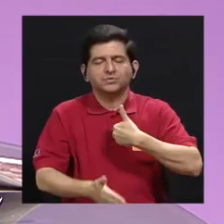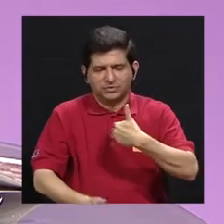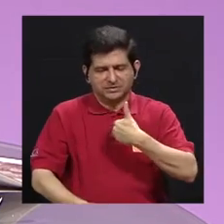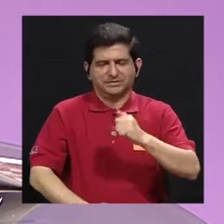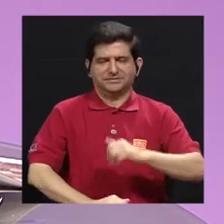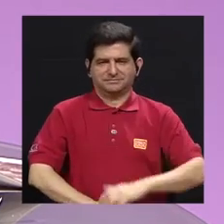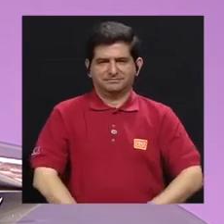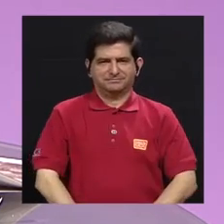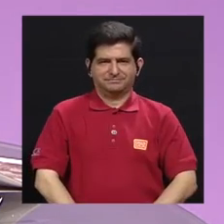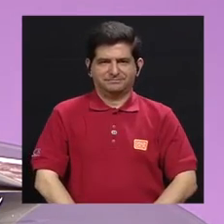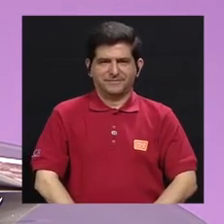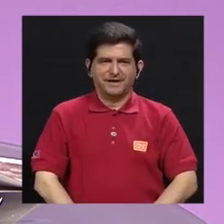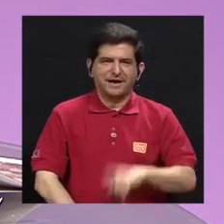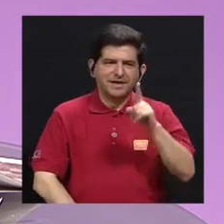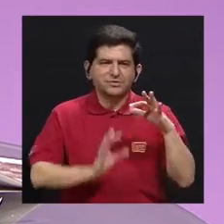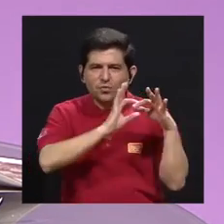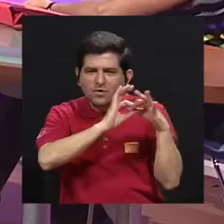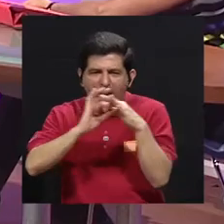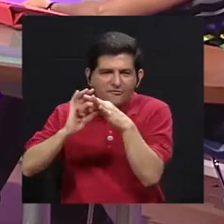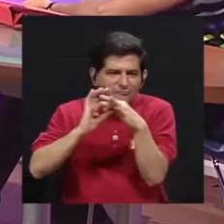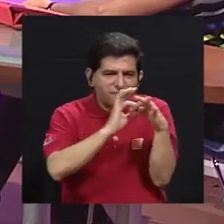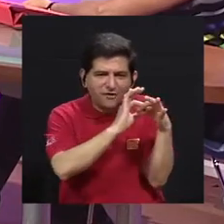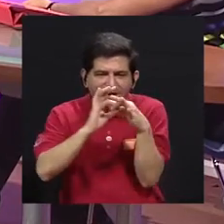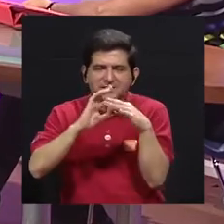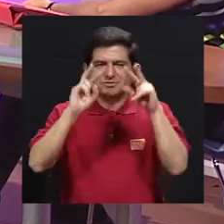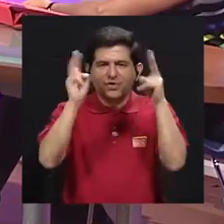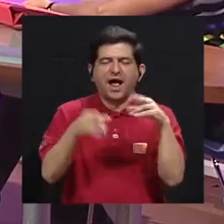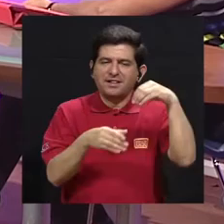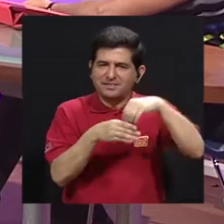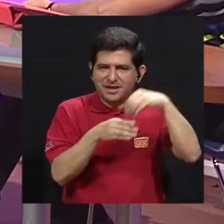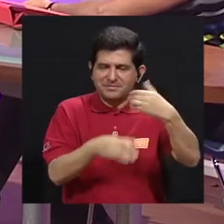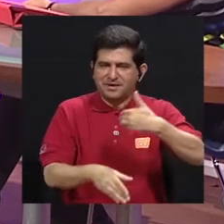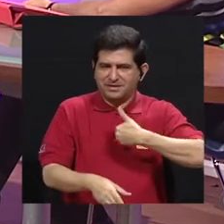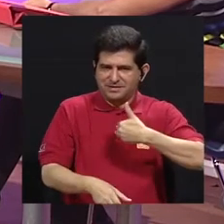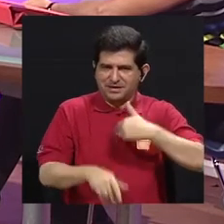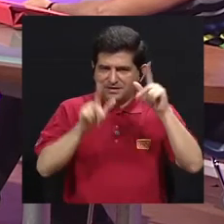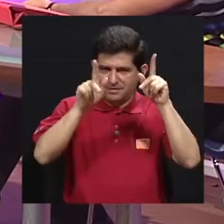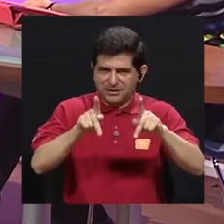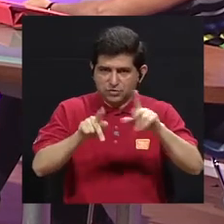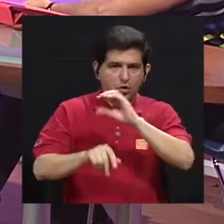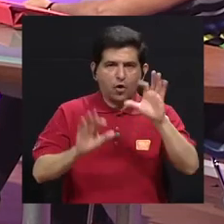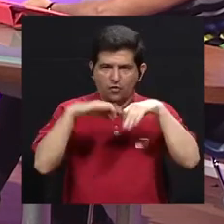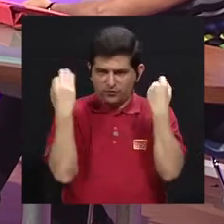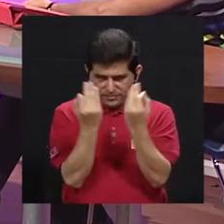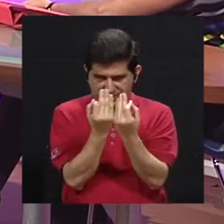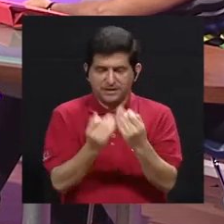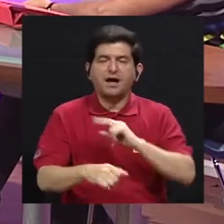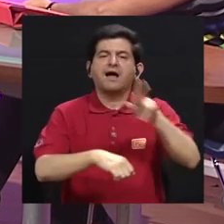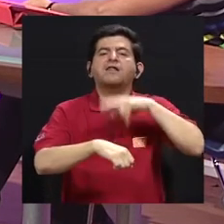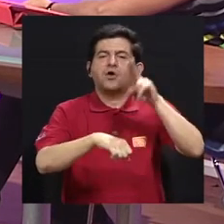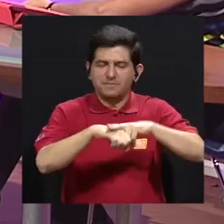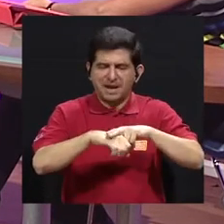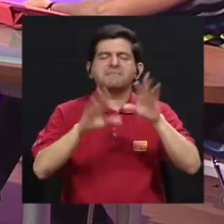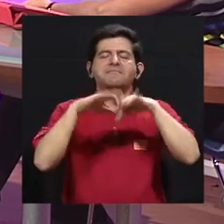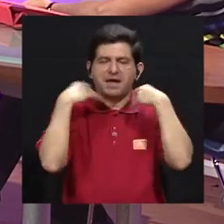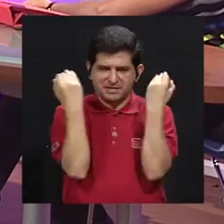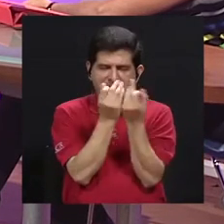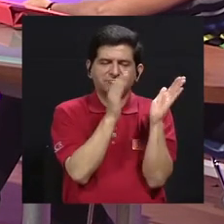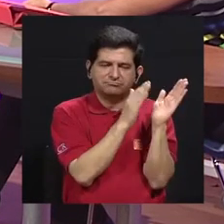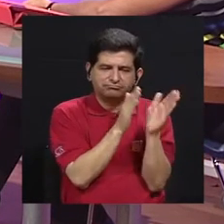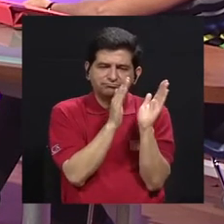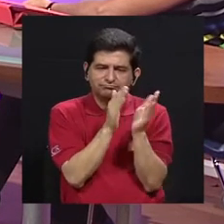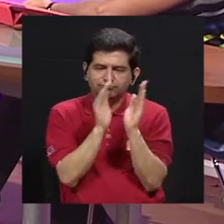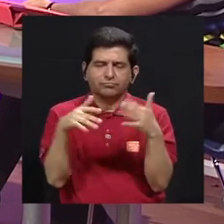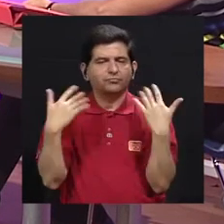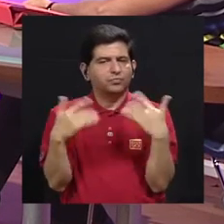de la vivienda tengo entonces es una relación proporcional con el tema ingresos y ahí sí normalmente las familias